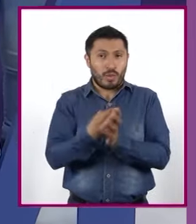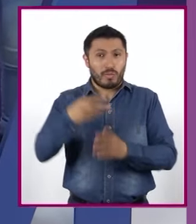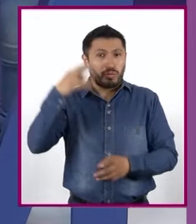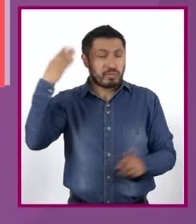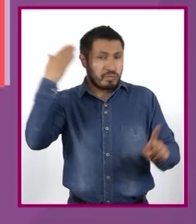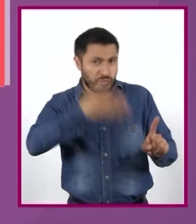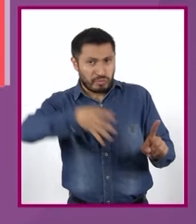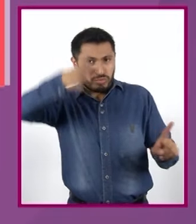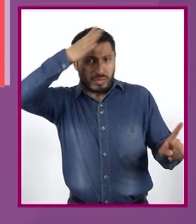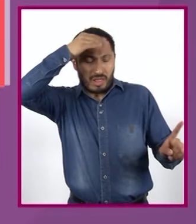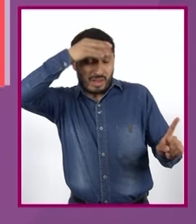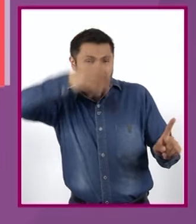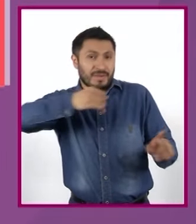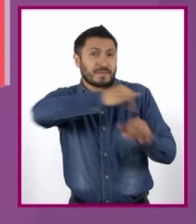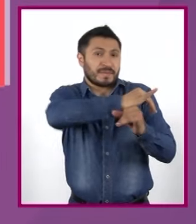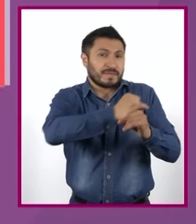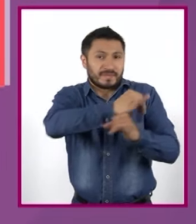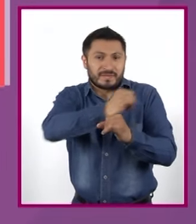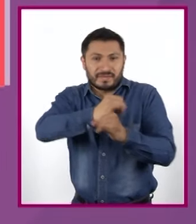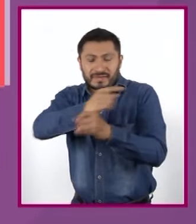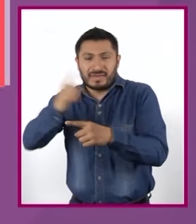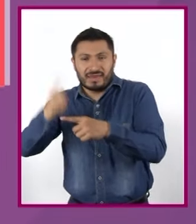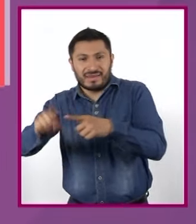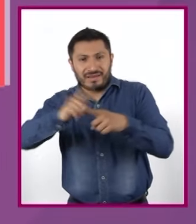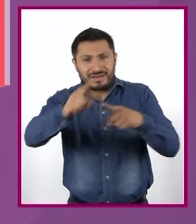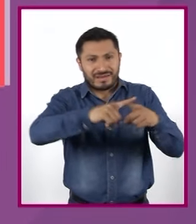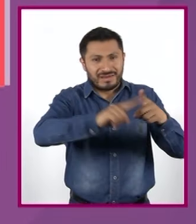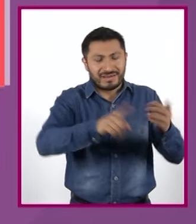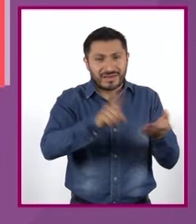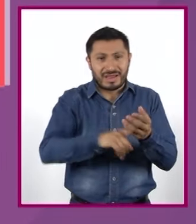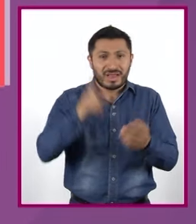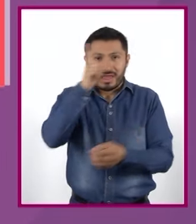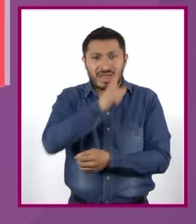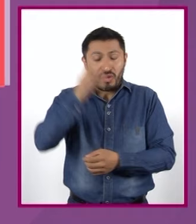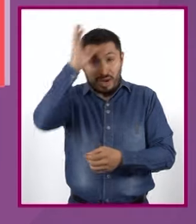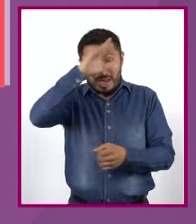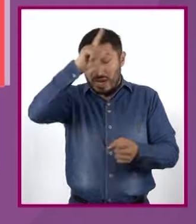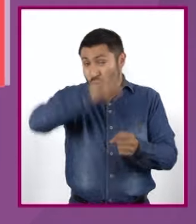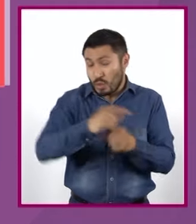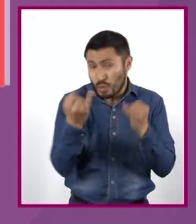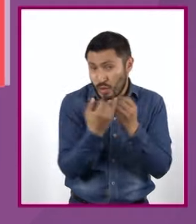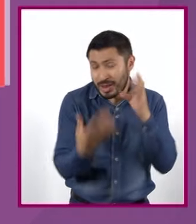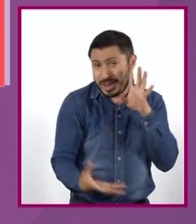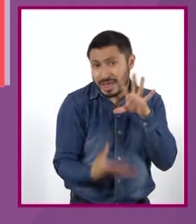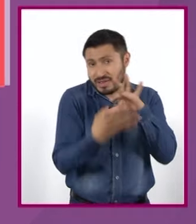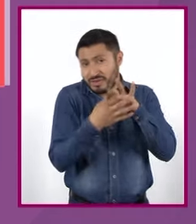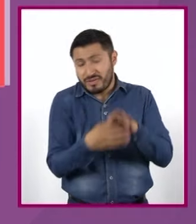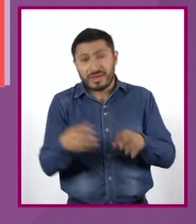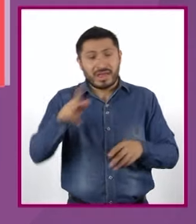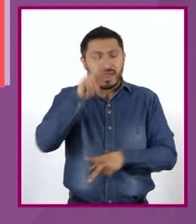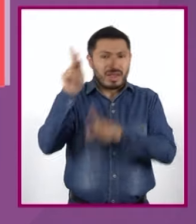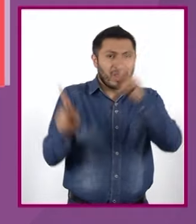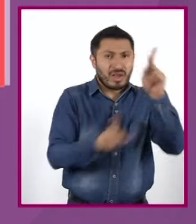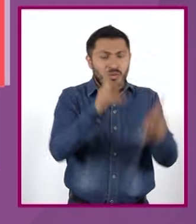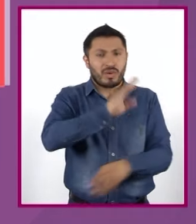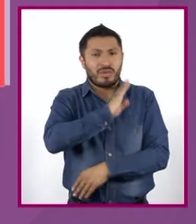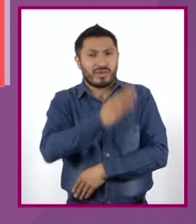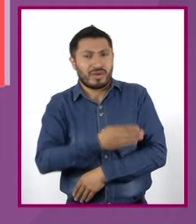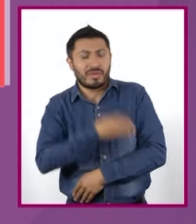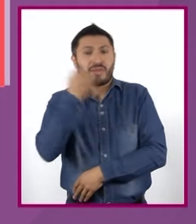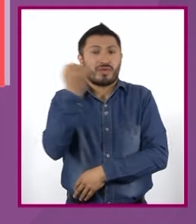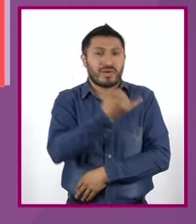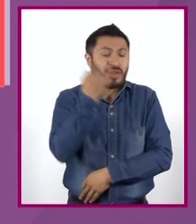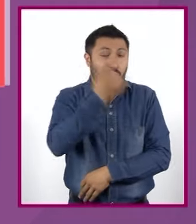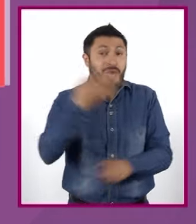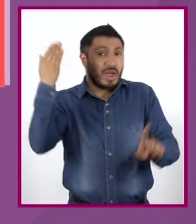aprendizaje esperado. Investiga sobre la diversidad lingüística y cultural de los pueblos hispanohablantes. Y el